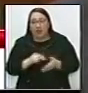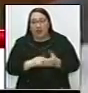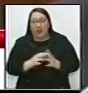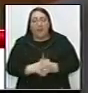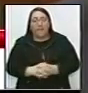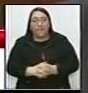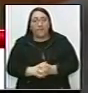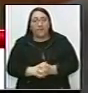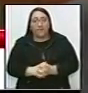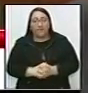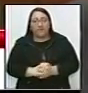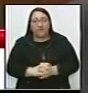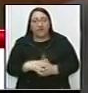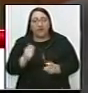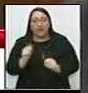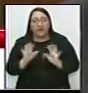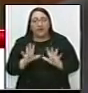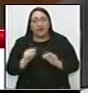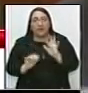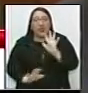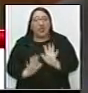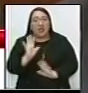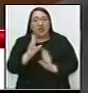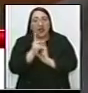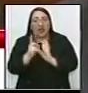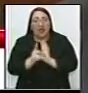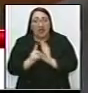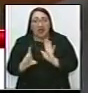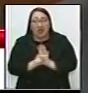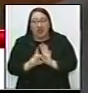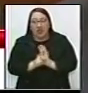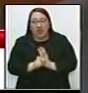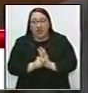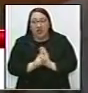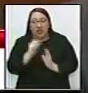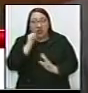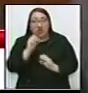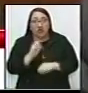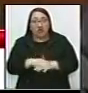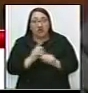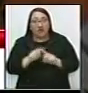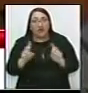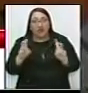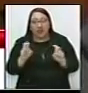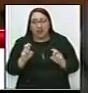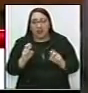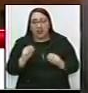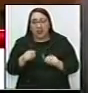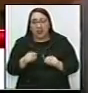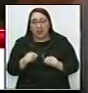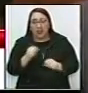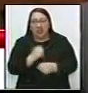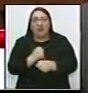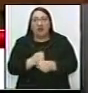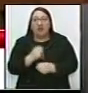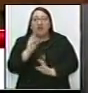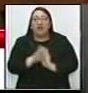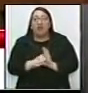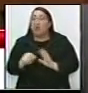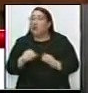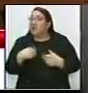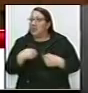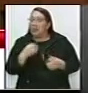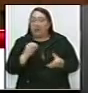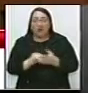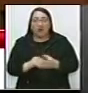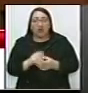expidiendo casi 10 a 15 decretos legislativos diarios sobre distintos temas, ese va a ser el trabajo de fondo que vamos a tener que